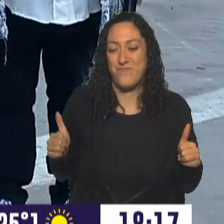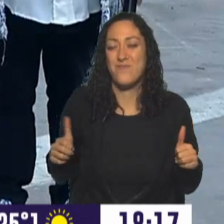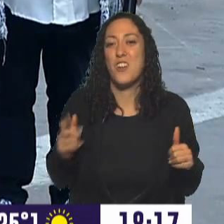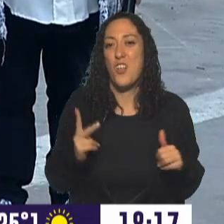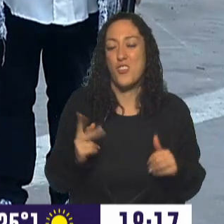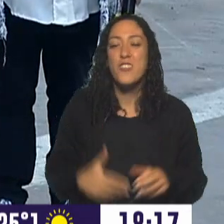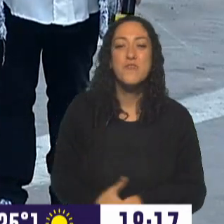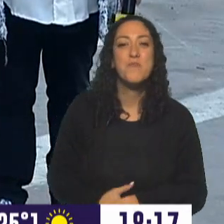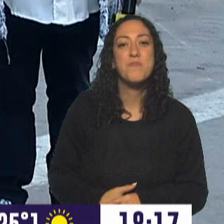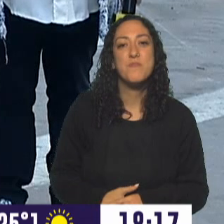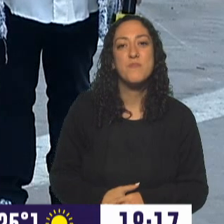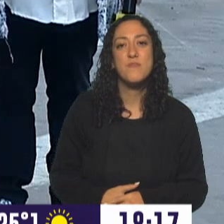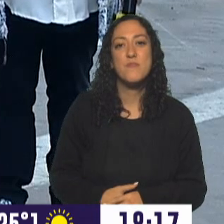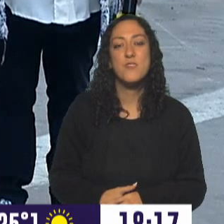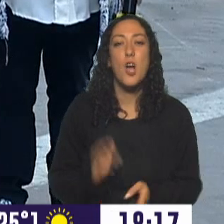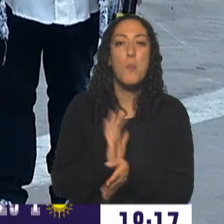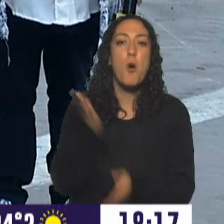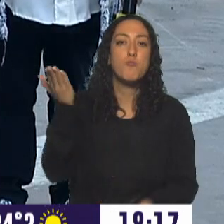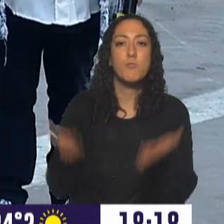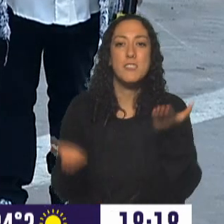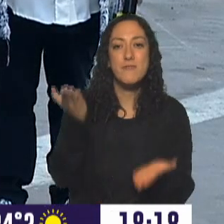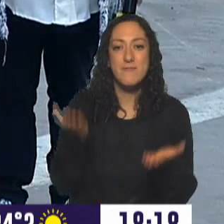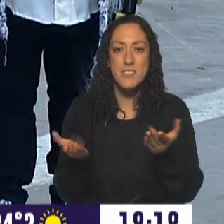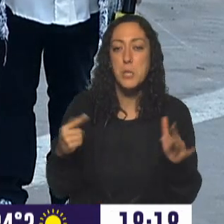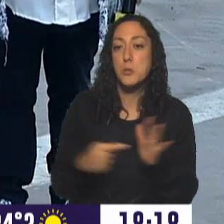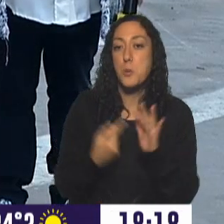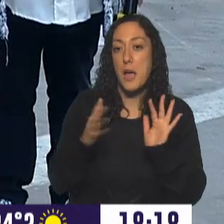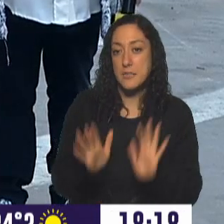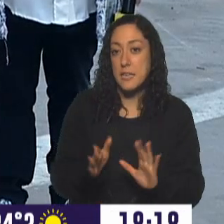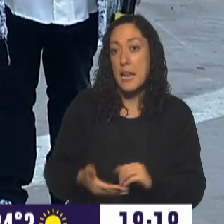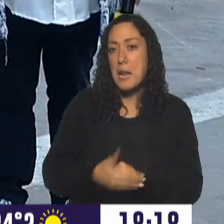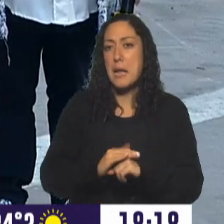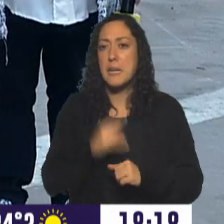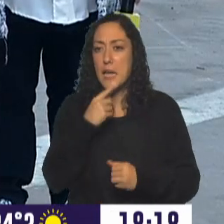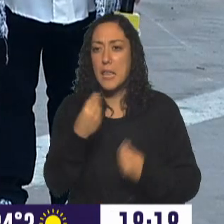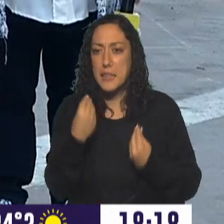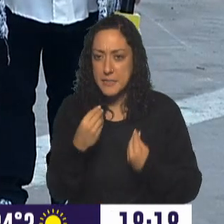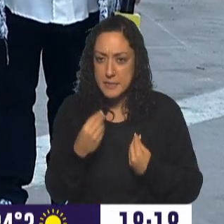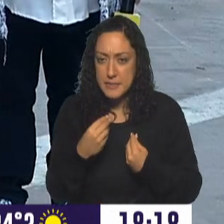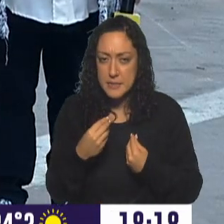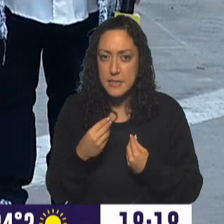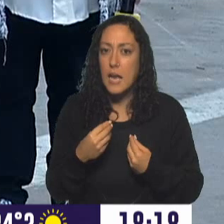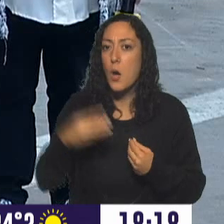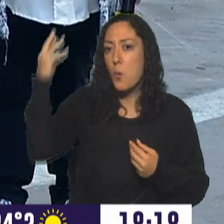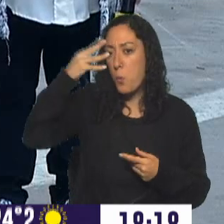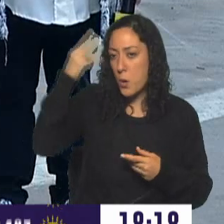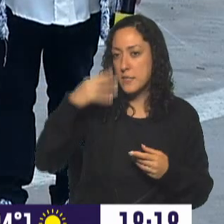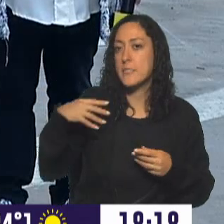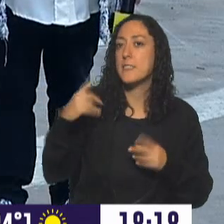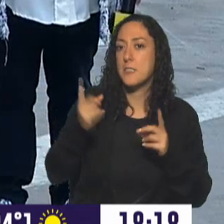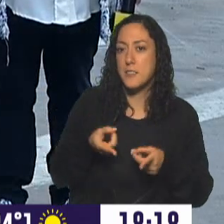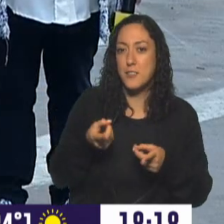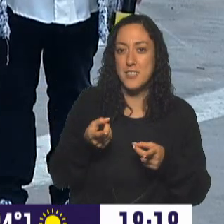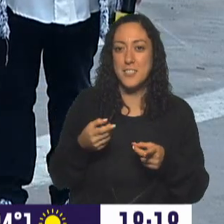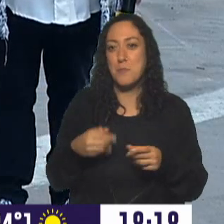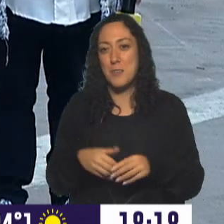lado. Esto, lo que ocurre en la ciudad de Buenos Aires, ¿qué dijo además Larreta, mirando la interna ya con Patricia Bullrich? Dijo, tenemos que cambiarle